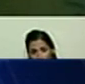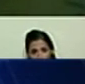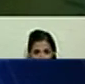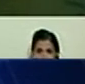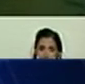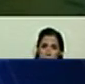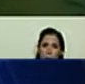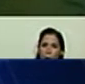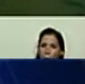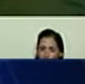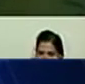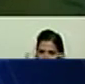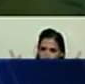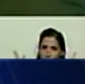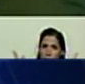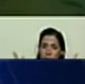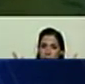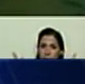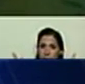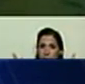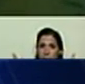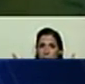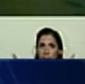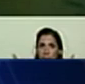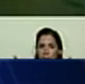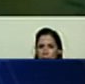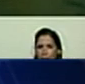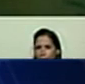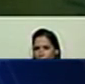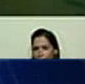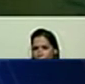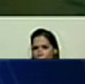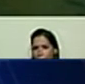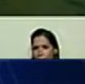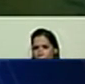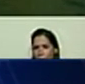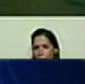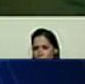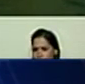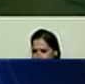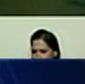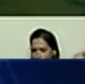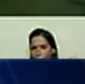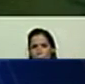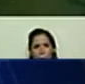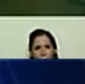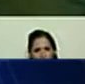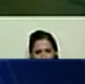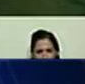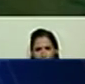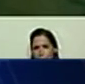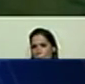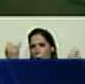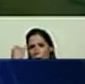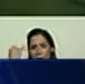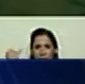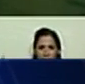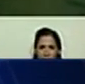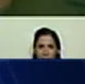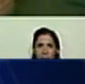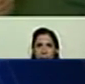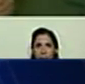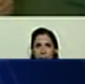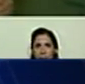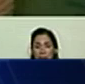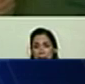realmente cómo se degrada la política, cómo se degradan las ideas y se cae a